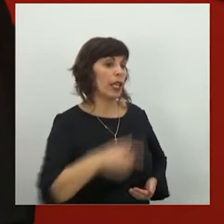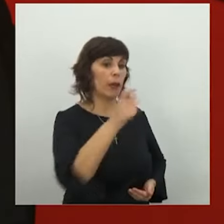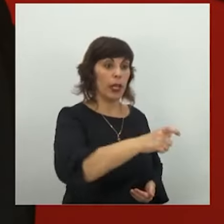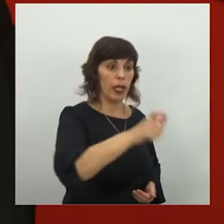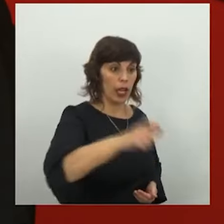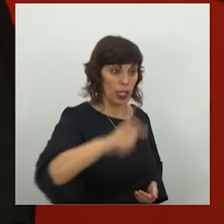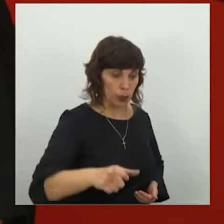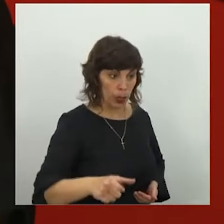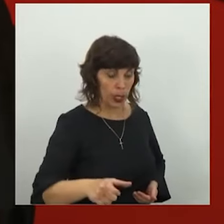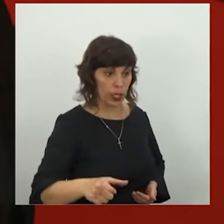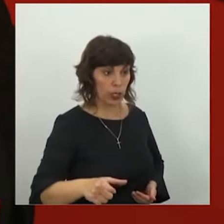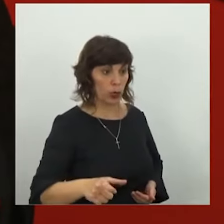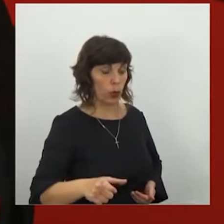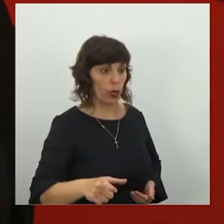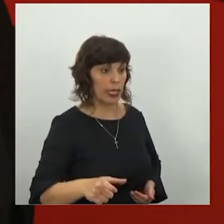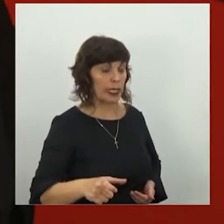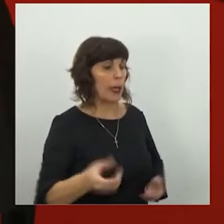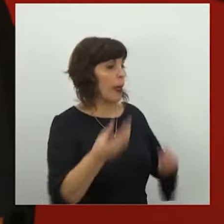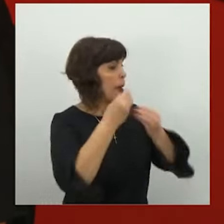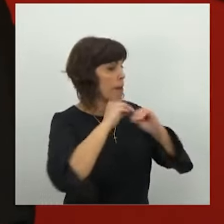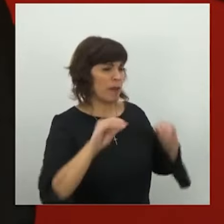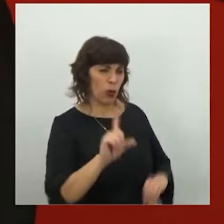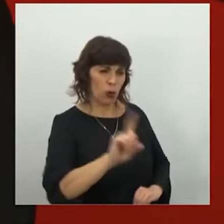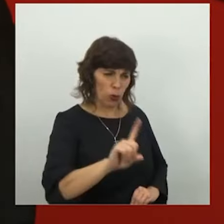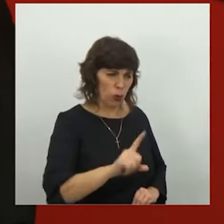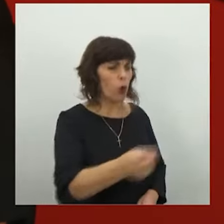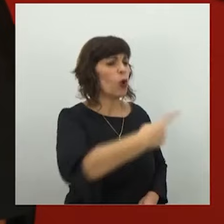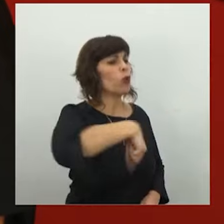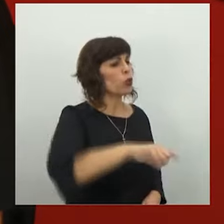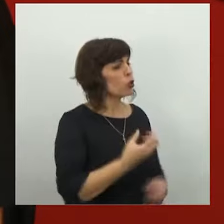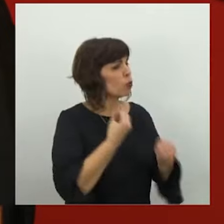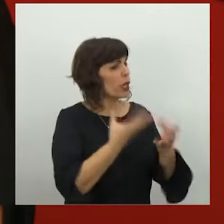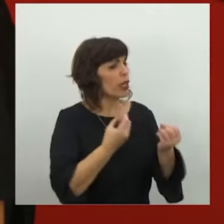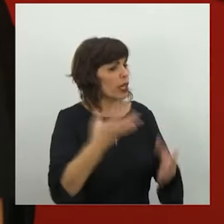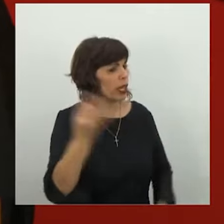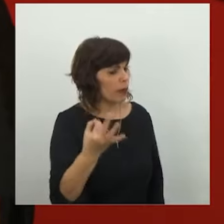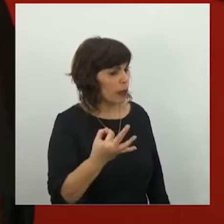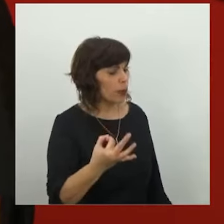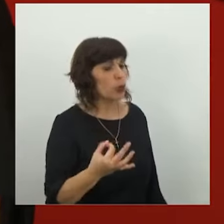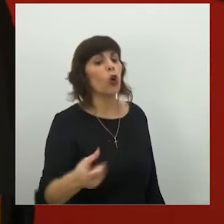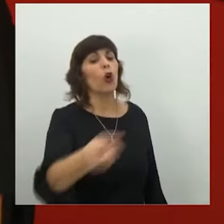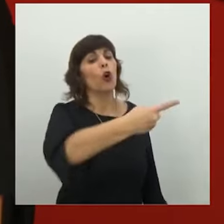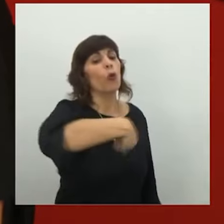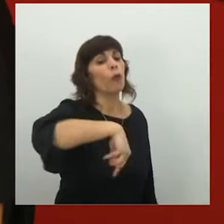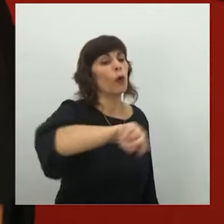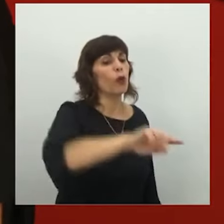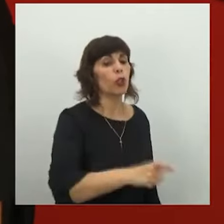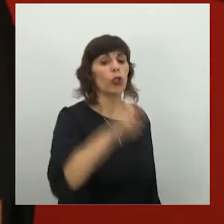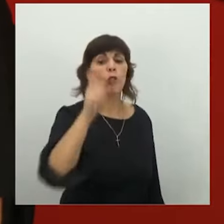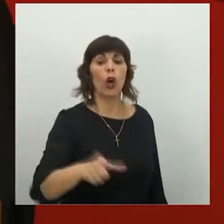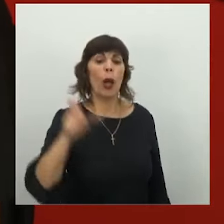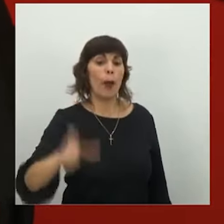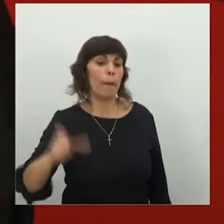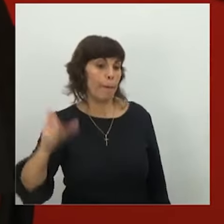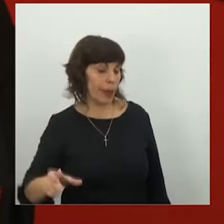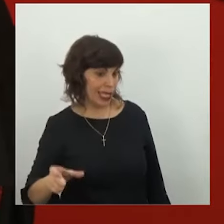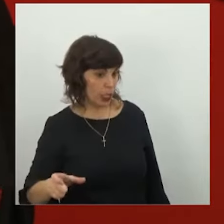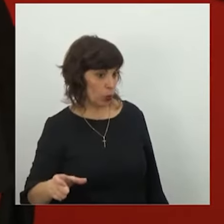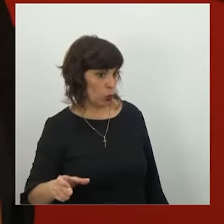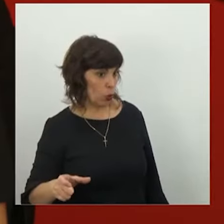servir las mesas. Buscad entre vosotros a 7 varones de buen testimonio, llenos del Espíritu